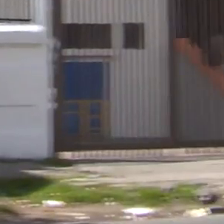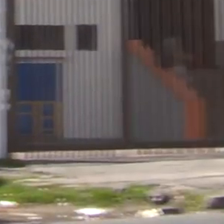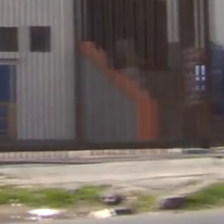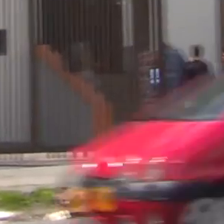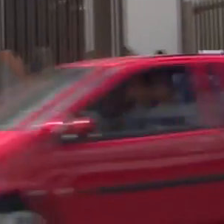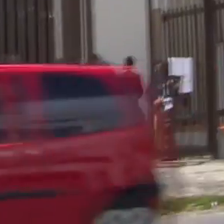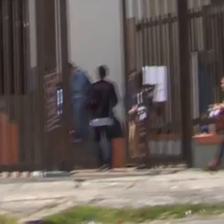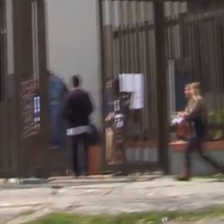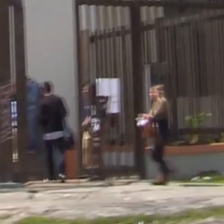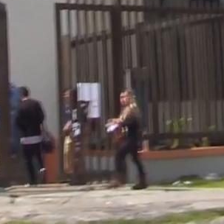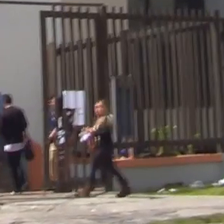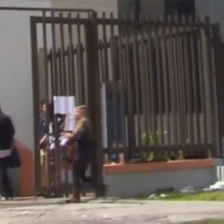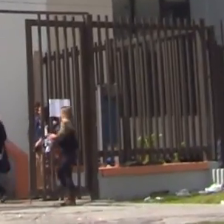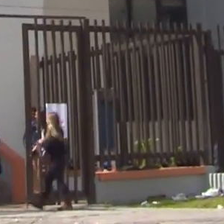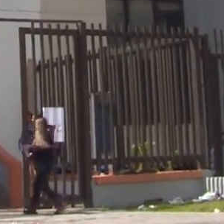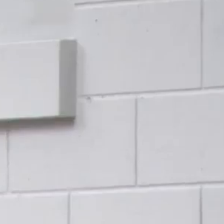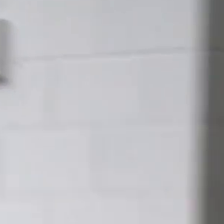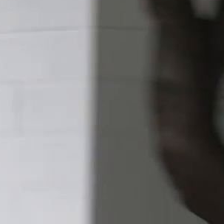¡Gracias!